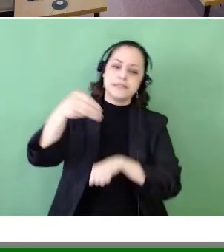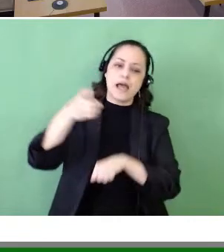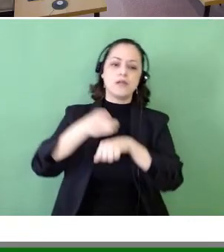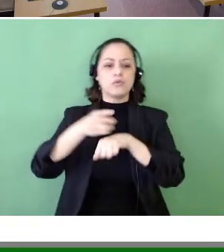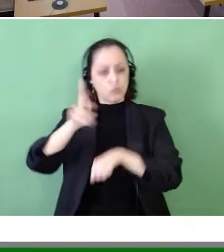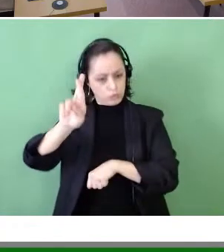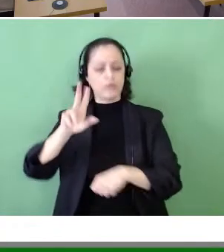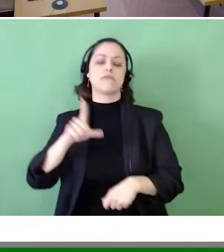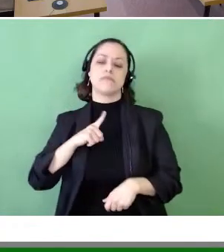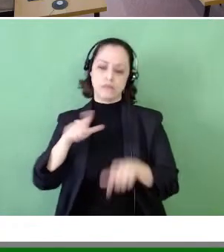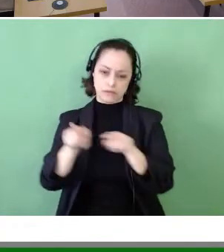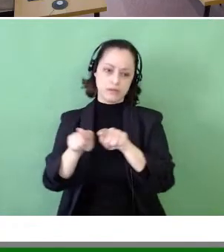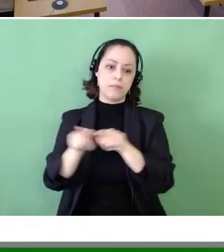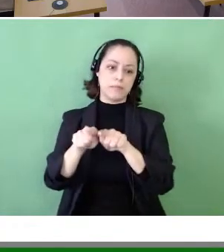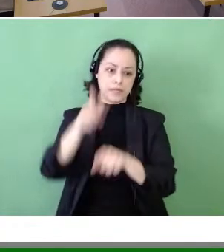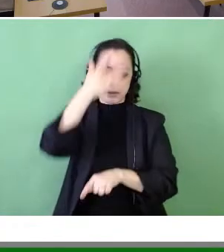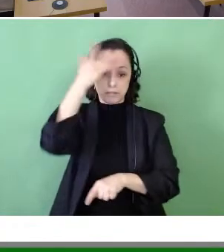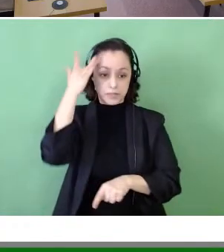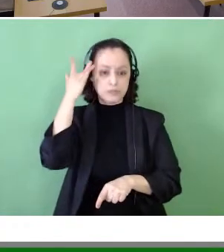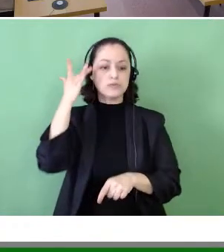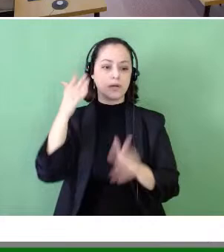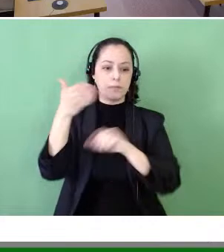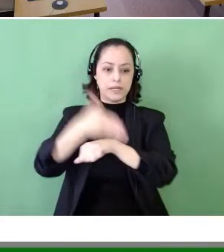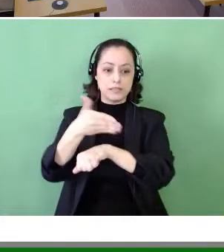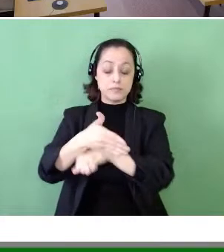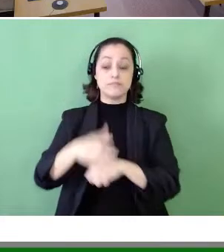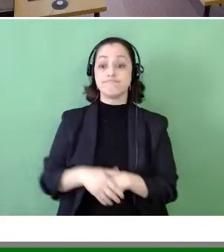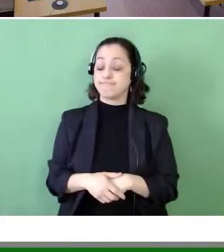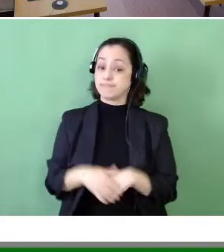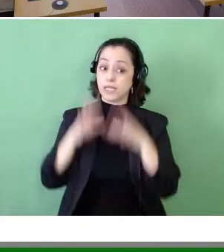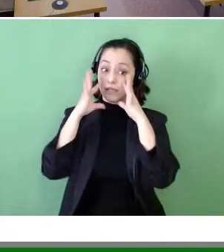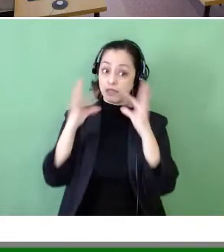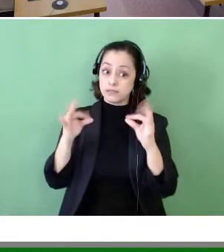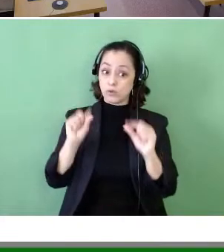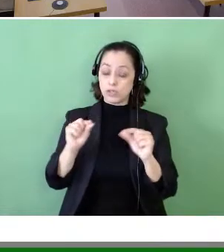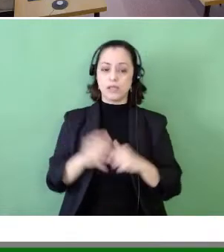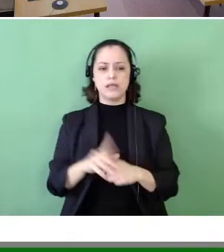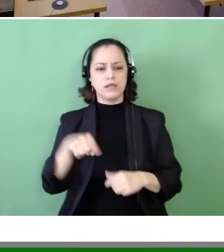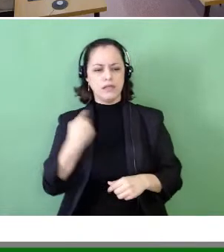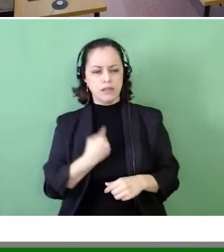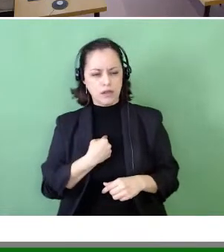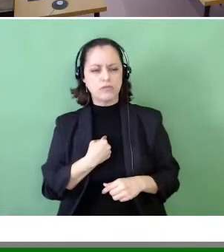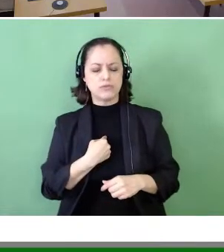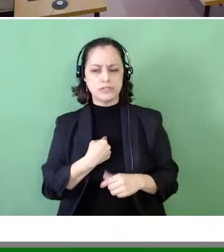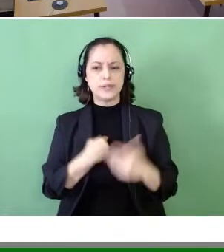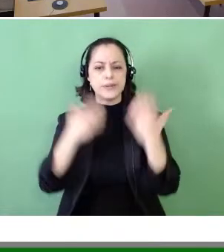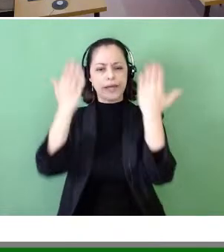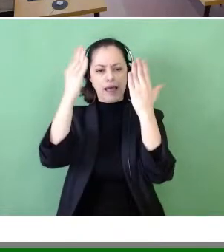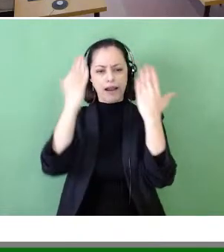todo. Y que nos llama la atención porque cuando analizamos